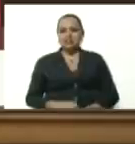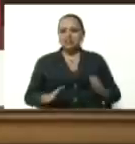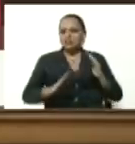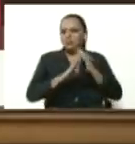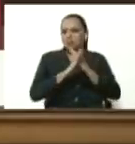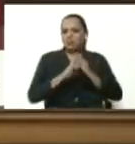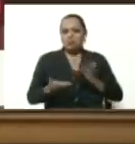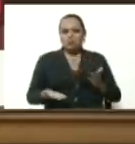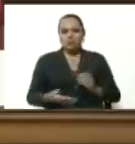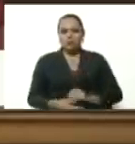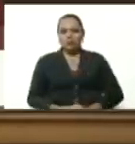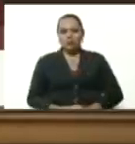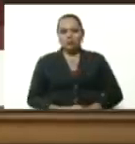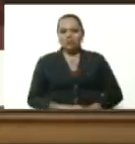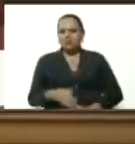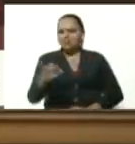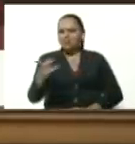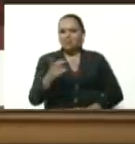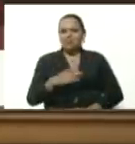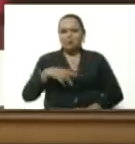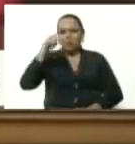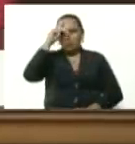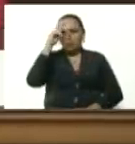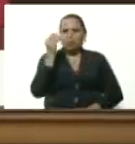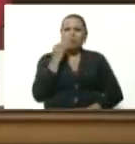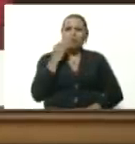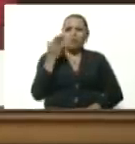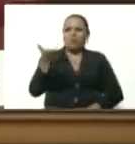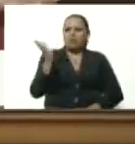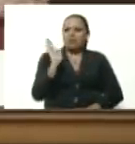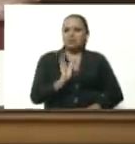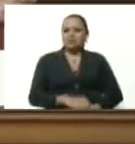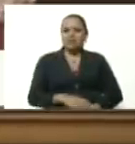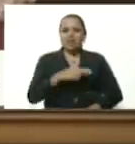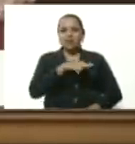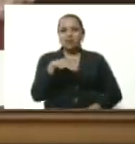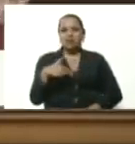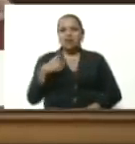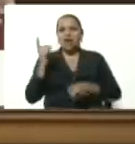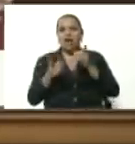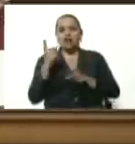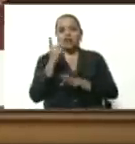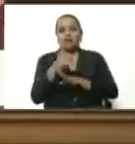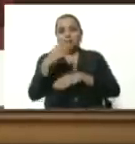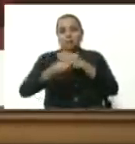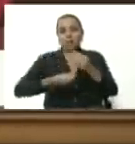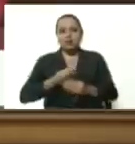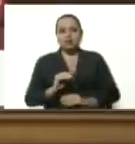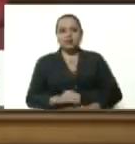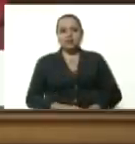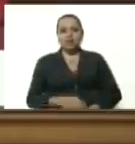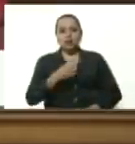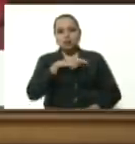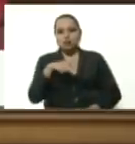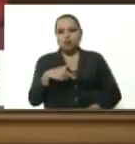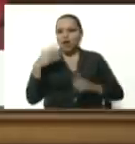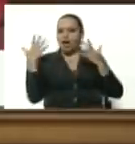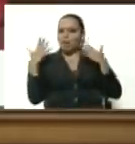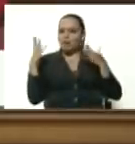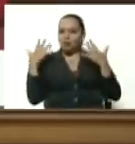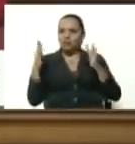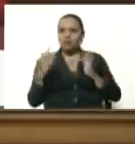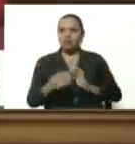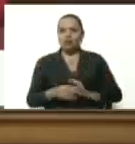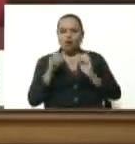sancionado. Son ridículos, ¿vale? Ahora, nosotros algo tenemos que hacer, ¿verdad? Por eso aplaudimos